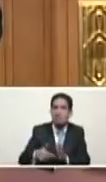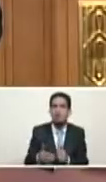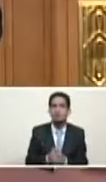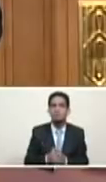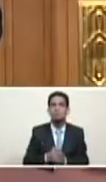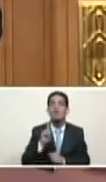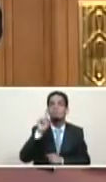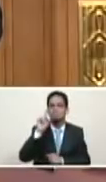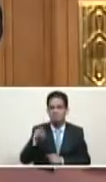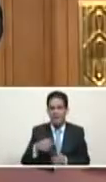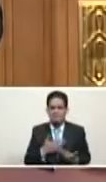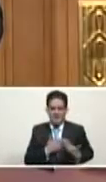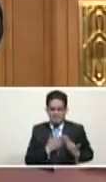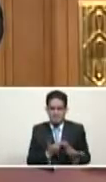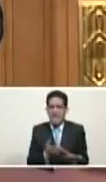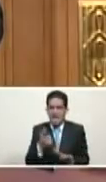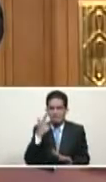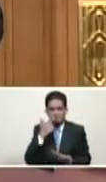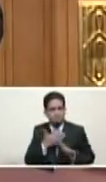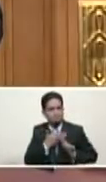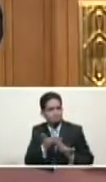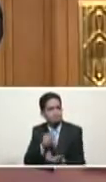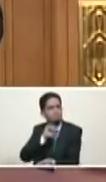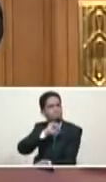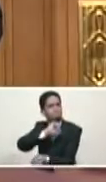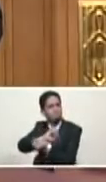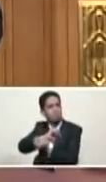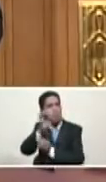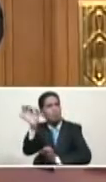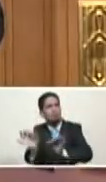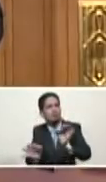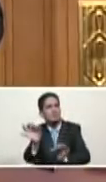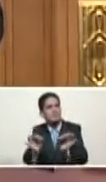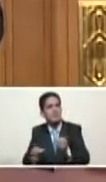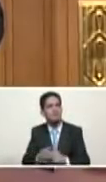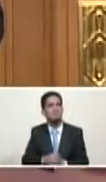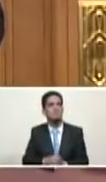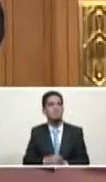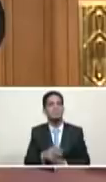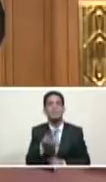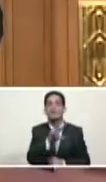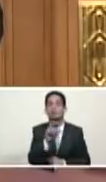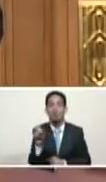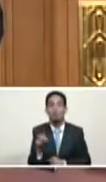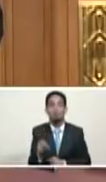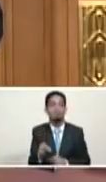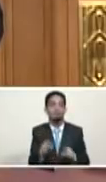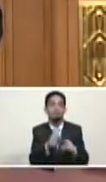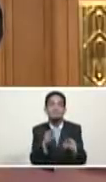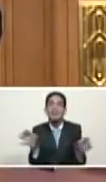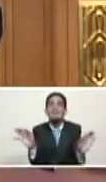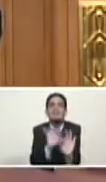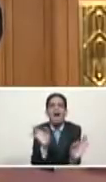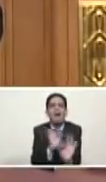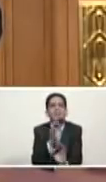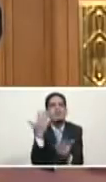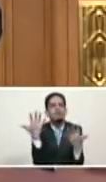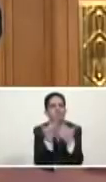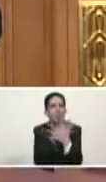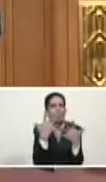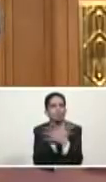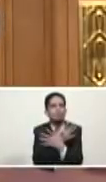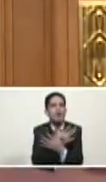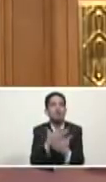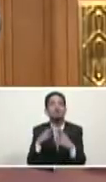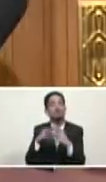Deberías entregarte sin vergüenza a la justicia. No, que aquí nadie dude. Todos los contratos petroleros que